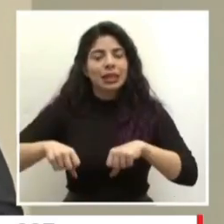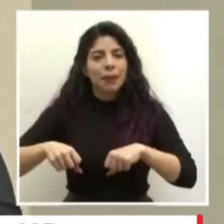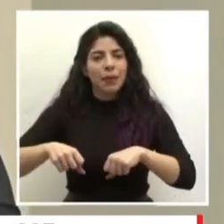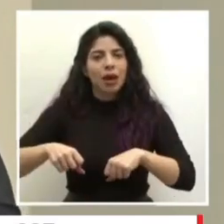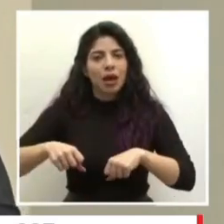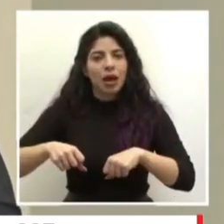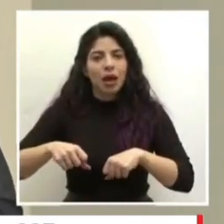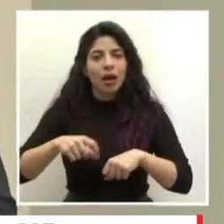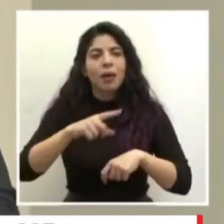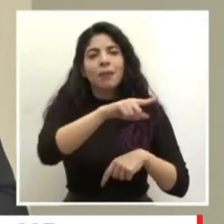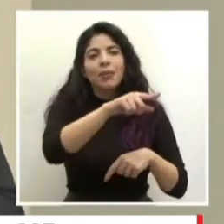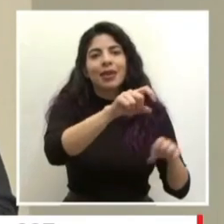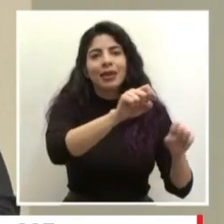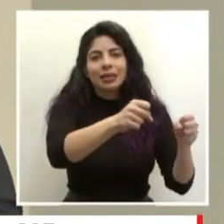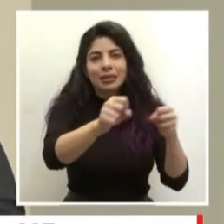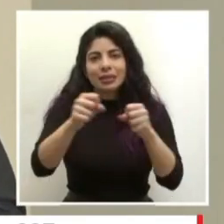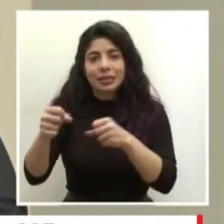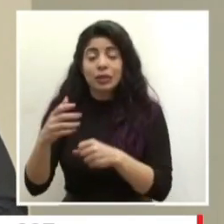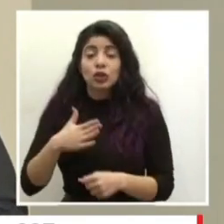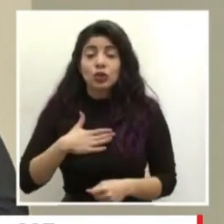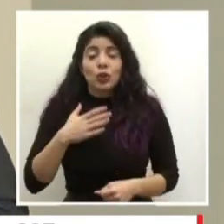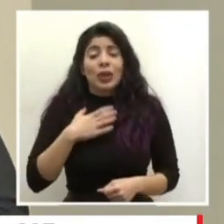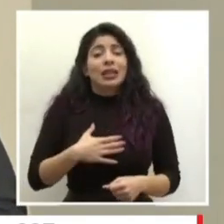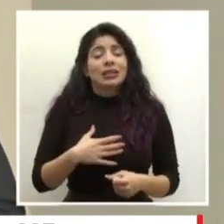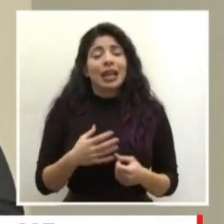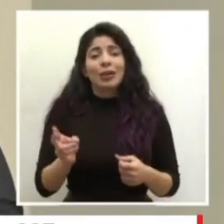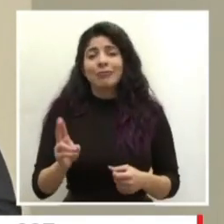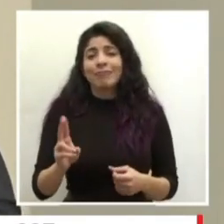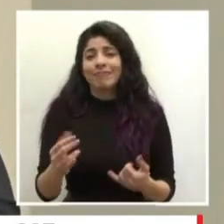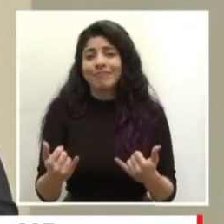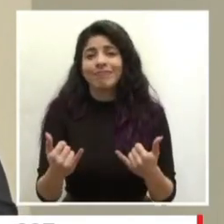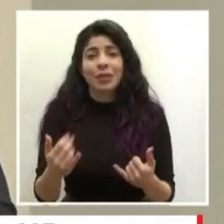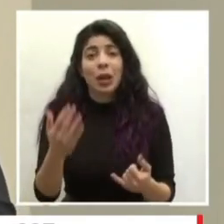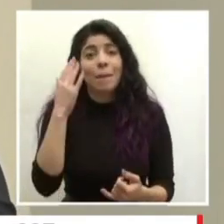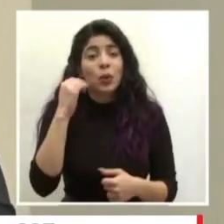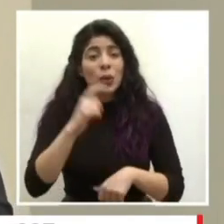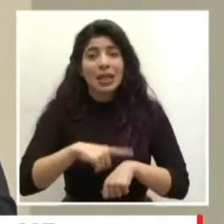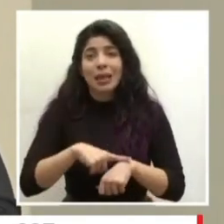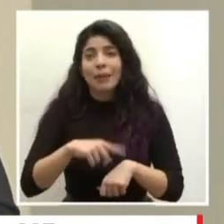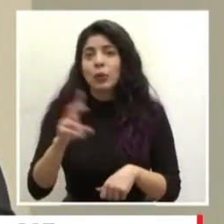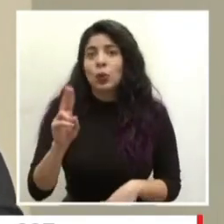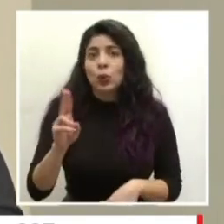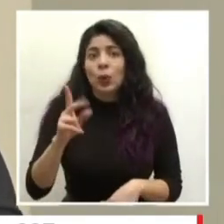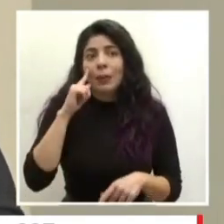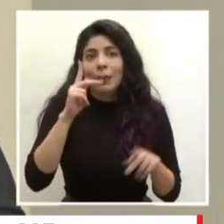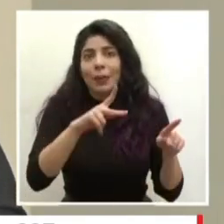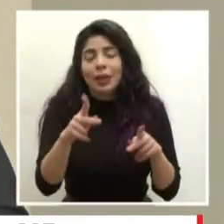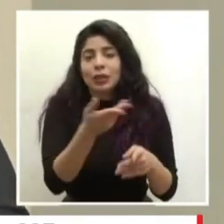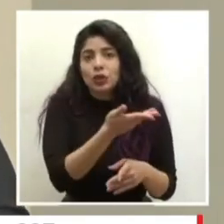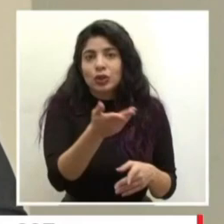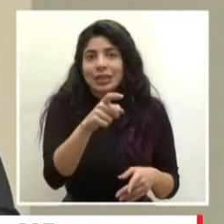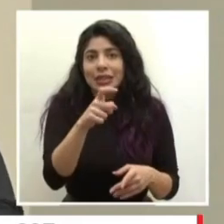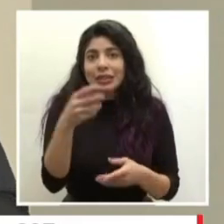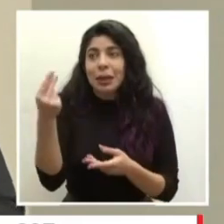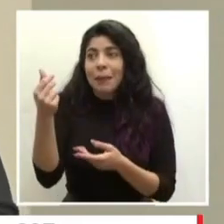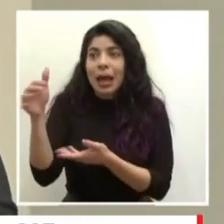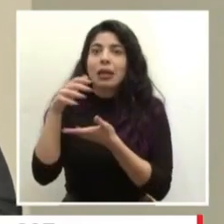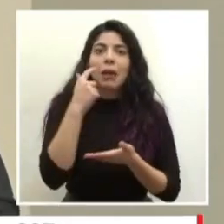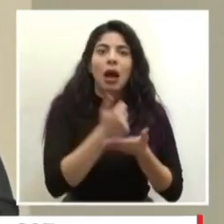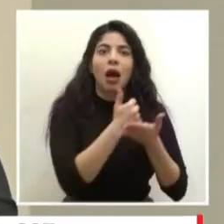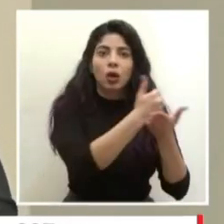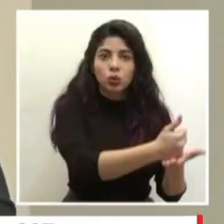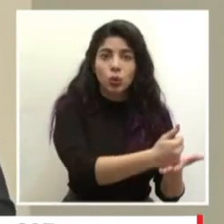los recortes. Mi deseo es que sea cuanto antes, porque el tiempo apremia, sobre todo para la gente que tenemos que ayudar. Y